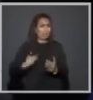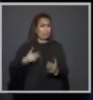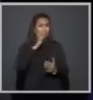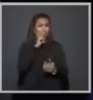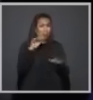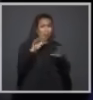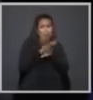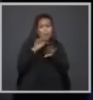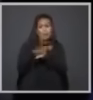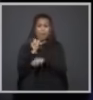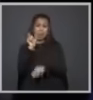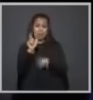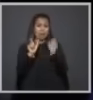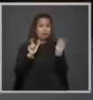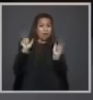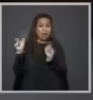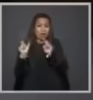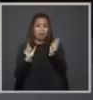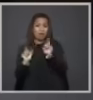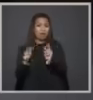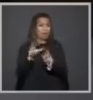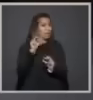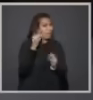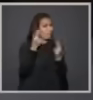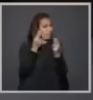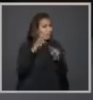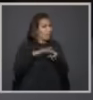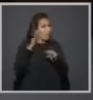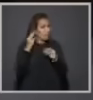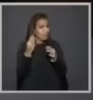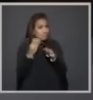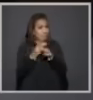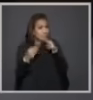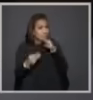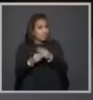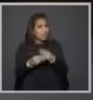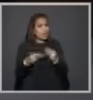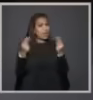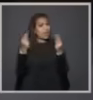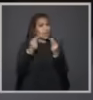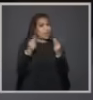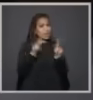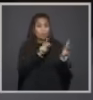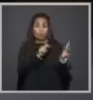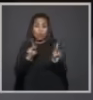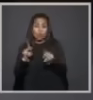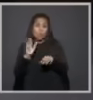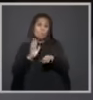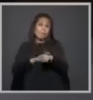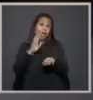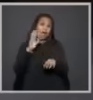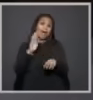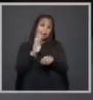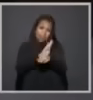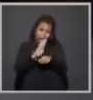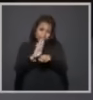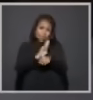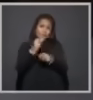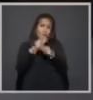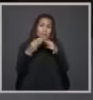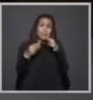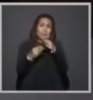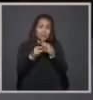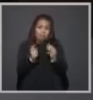nosotros planteamos no es nada más en lo material. Nosotros estamos planteando el bienestar material, pero también